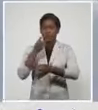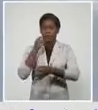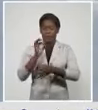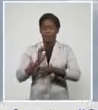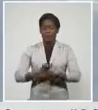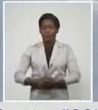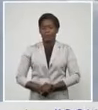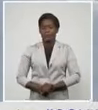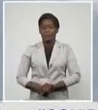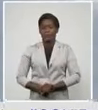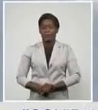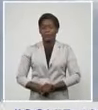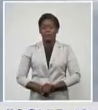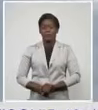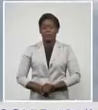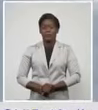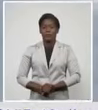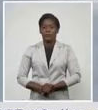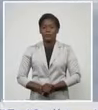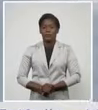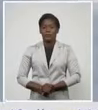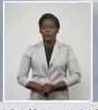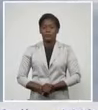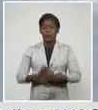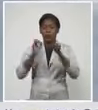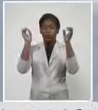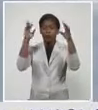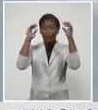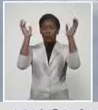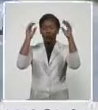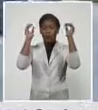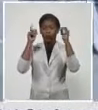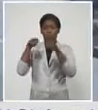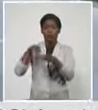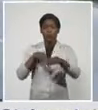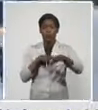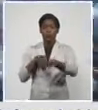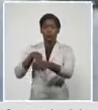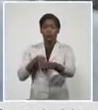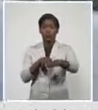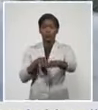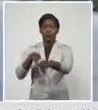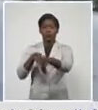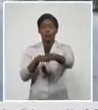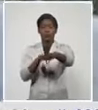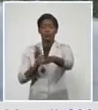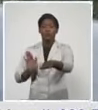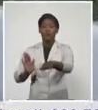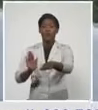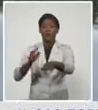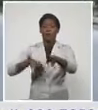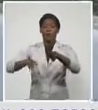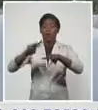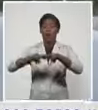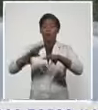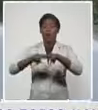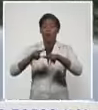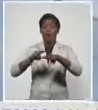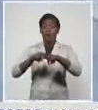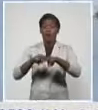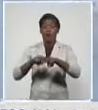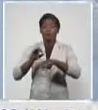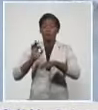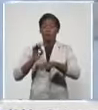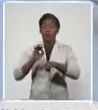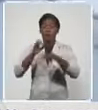Veamos. Así entra a la ciudad de Guantánamo la caravana proveniente de La Habana con el candidato vacunal Abdala.